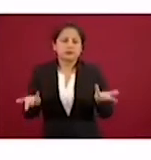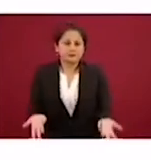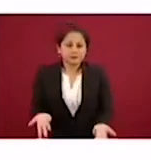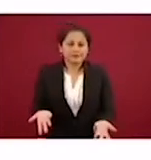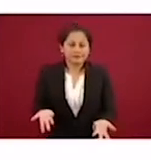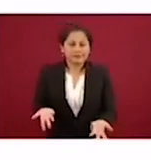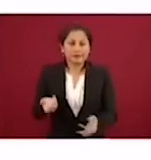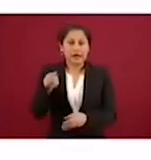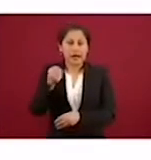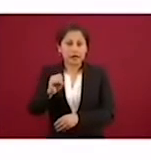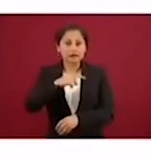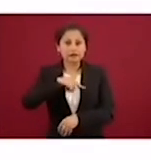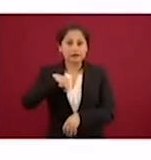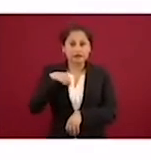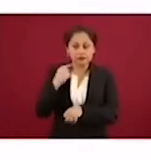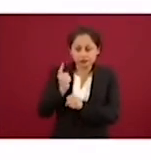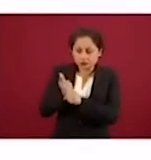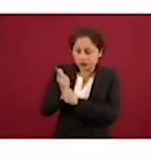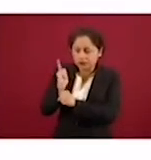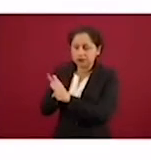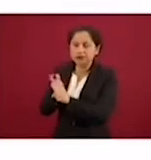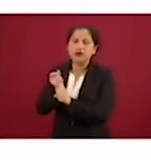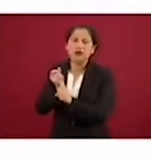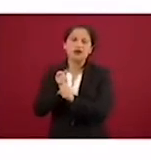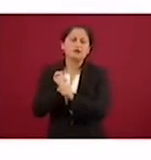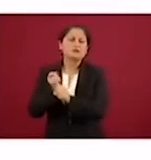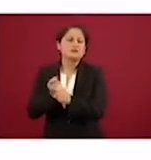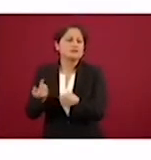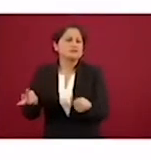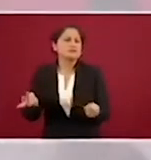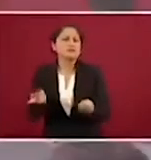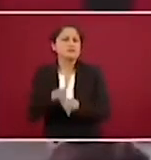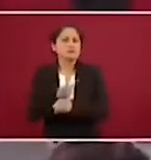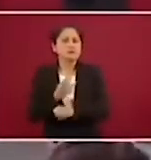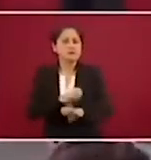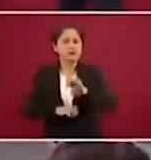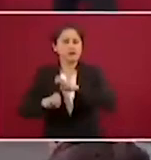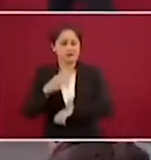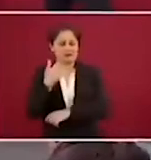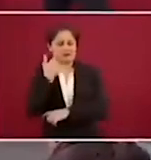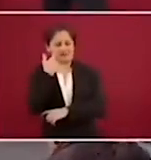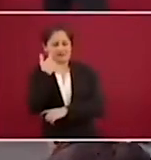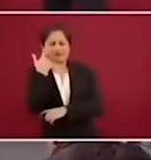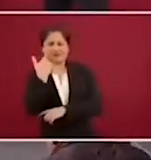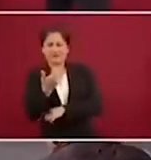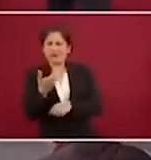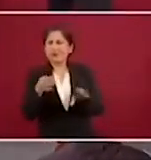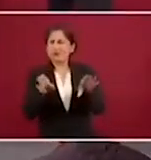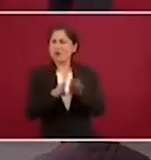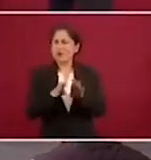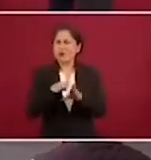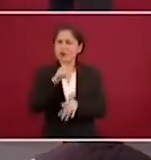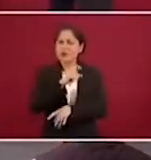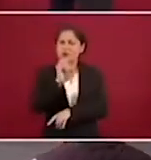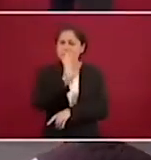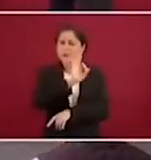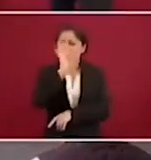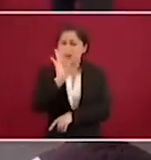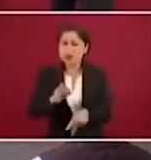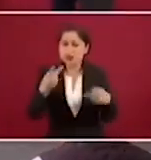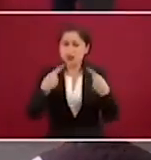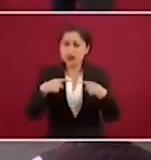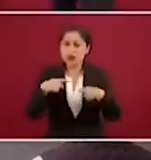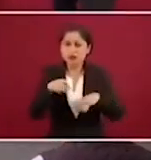estas empresas que tienen este comportamiento obviamente atípico de dar de baja a sus